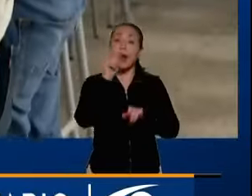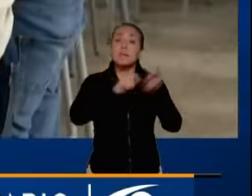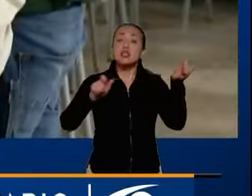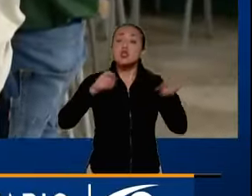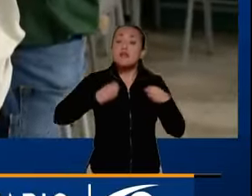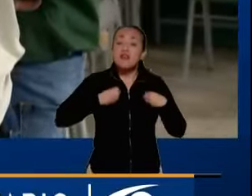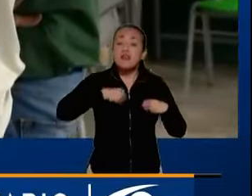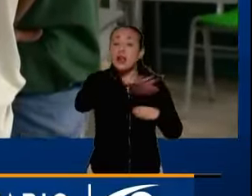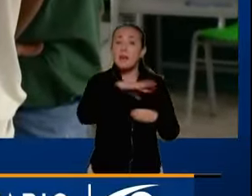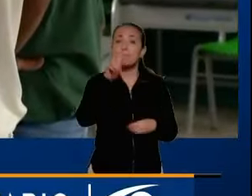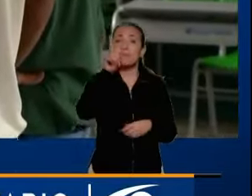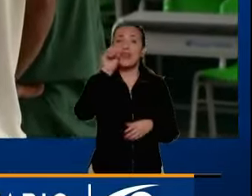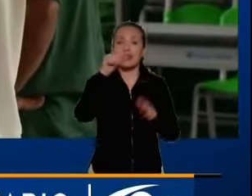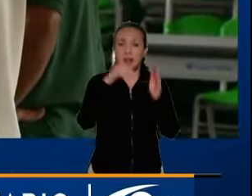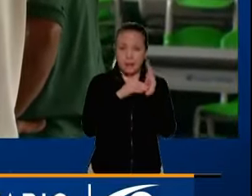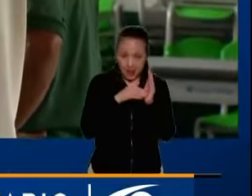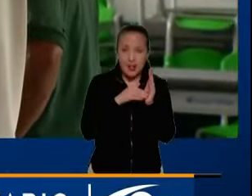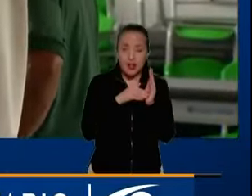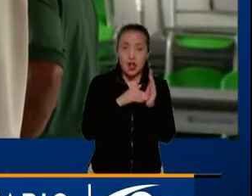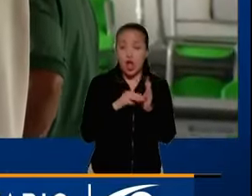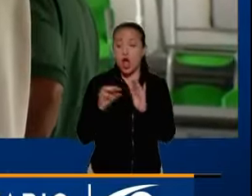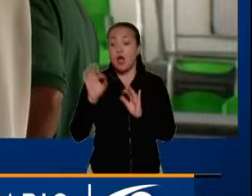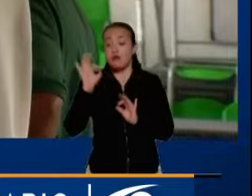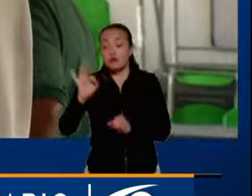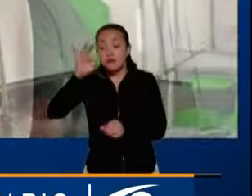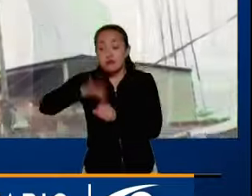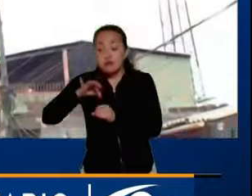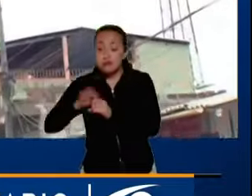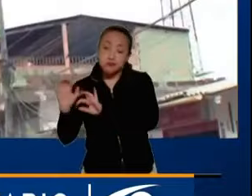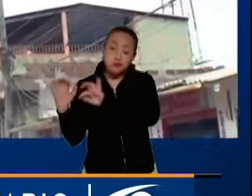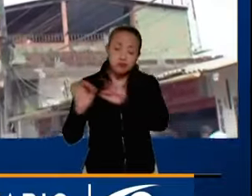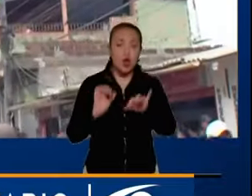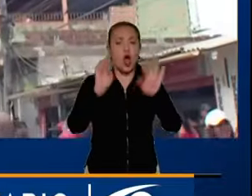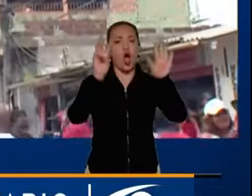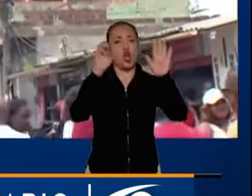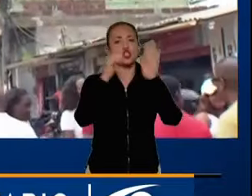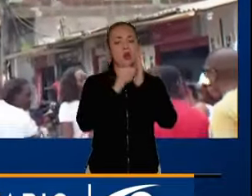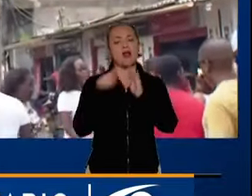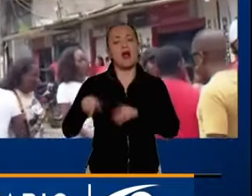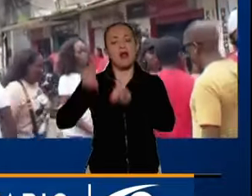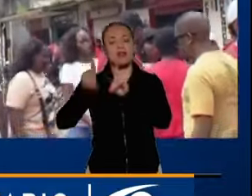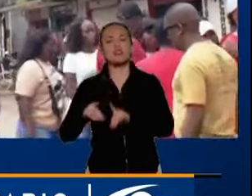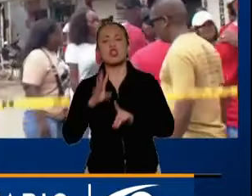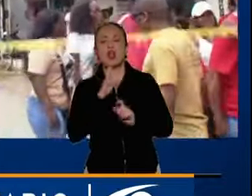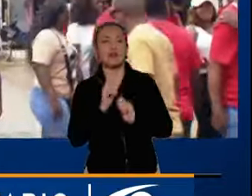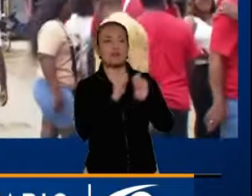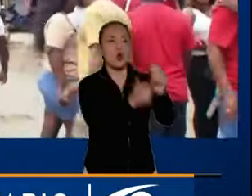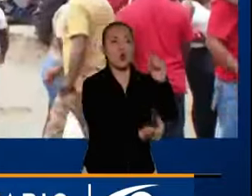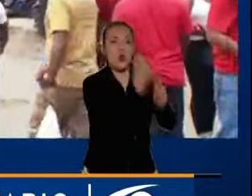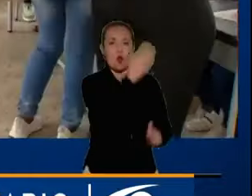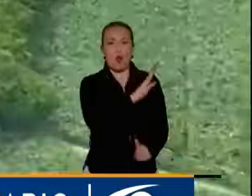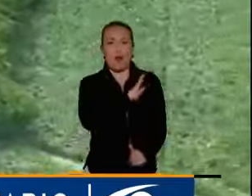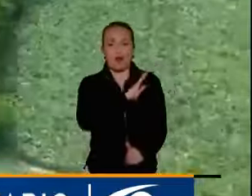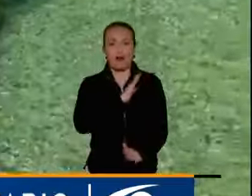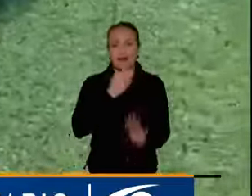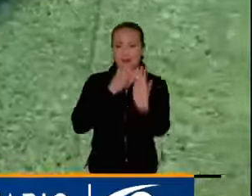en Nuevo Belén de Bajirá, 8.000 que están habilitados para votar y para decidir quién será a su mandatario. En la siguiente nota les contamos.